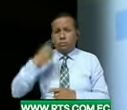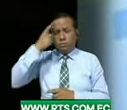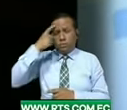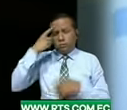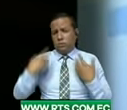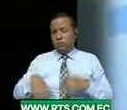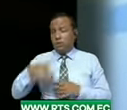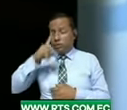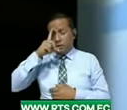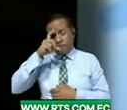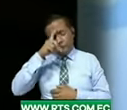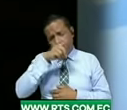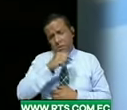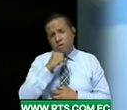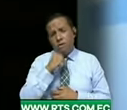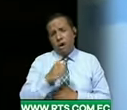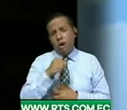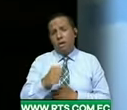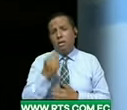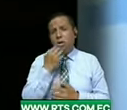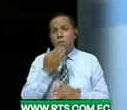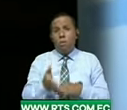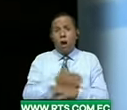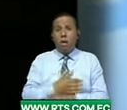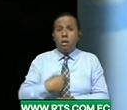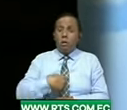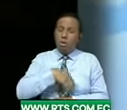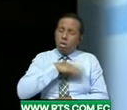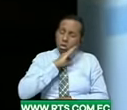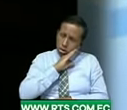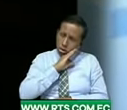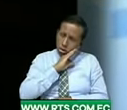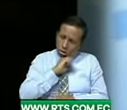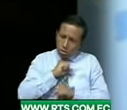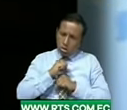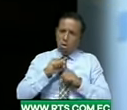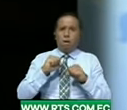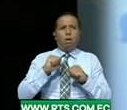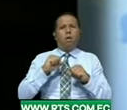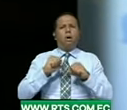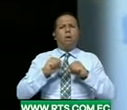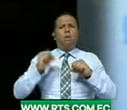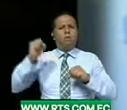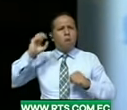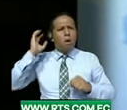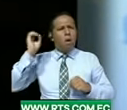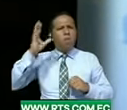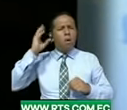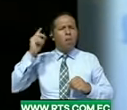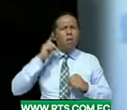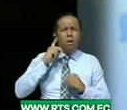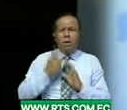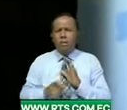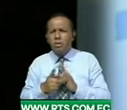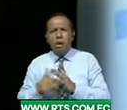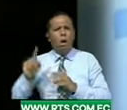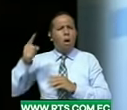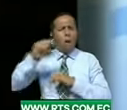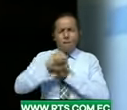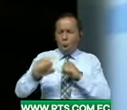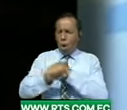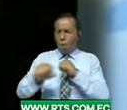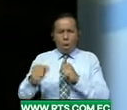difícil, prácticamente estar un día durmiendo y levantarte con sirenas, con bombardeos prácticamente y no saber qué hacer.